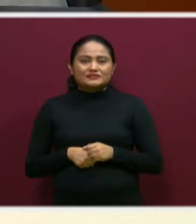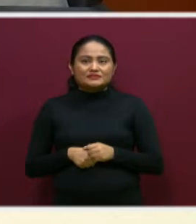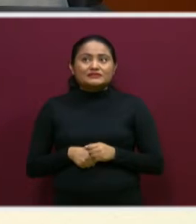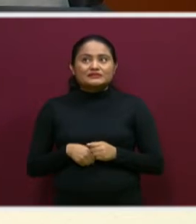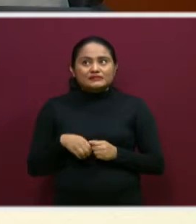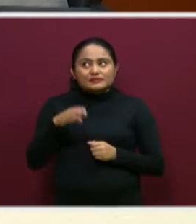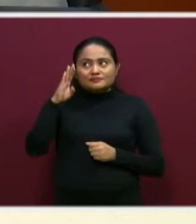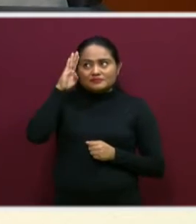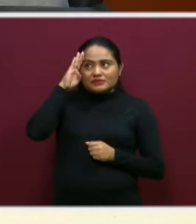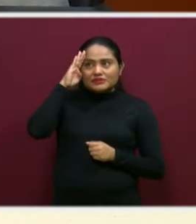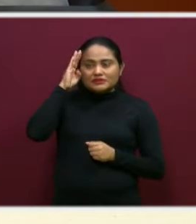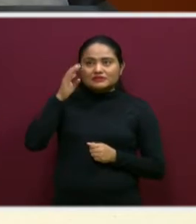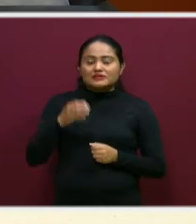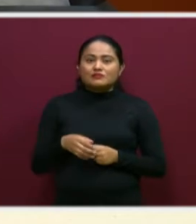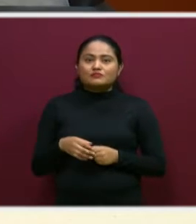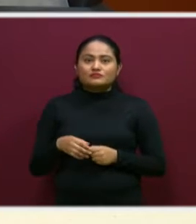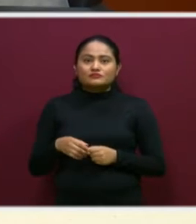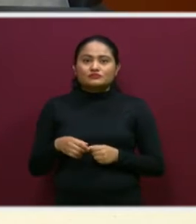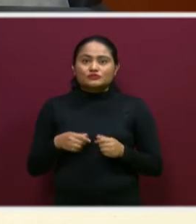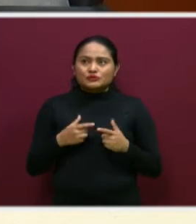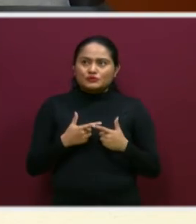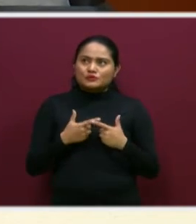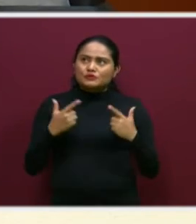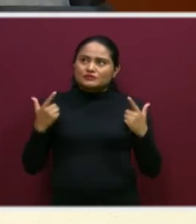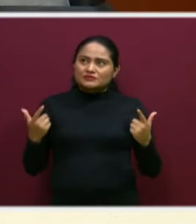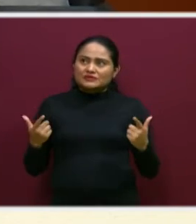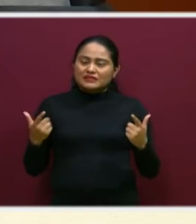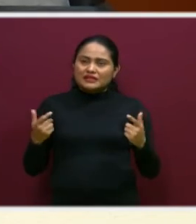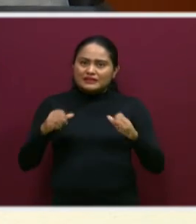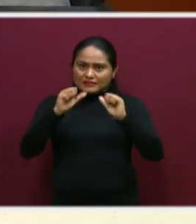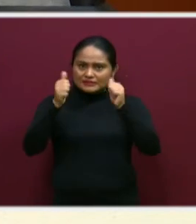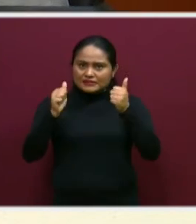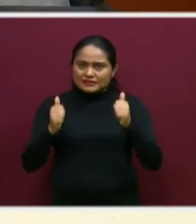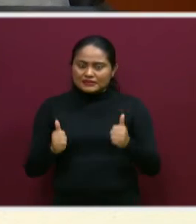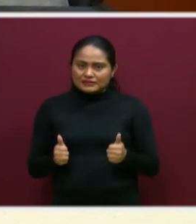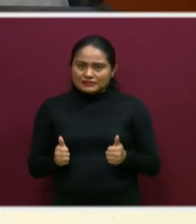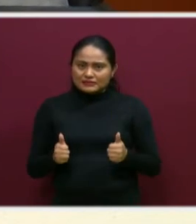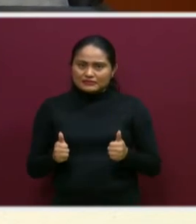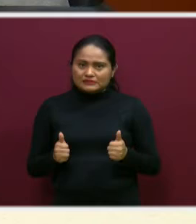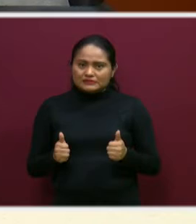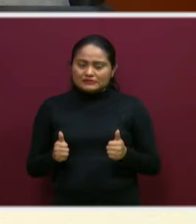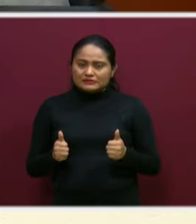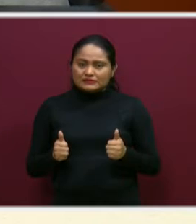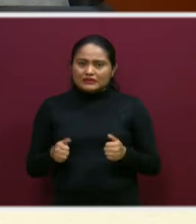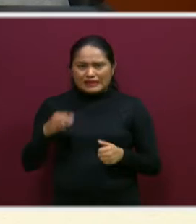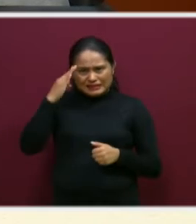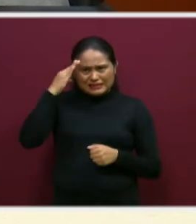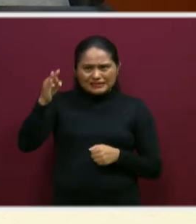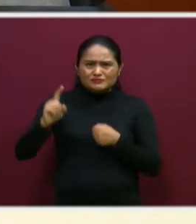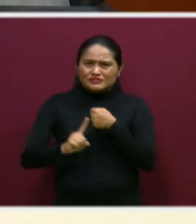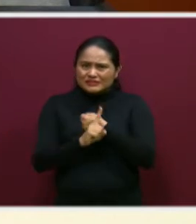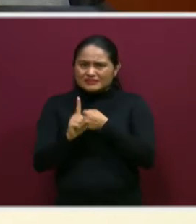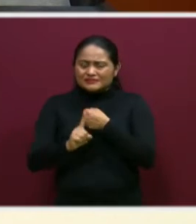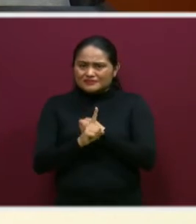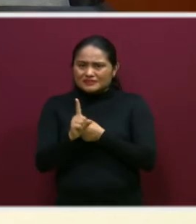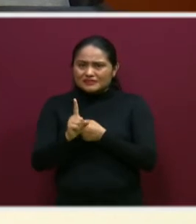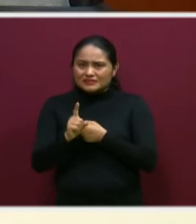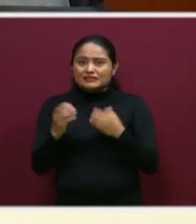momento como éste es cuando han creado sus mayores obras no desde cinematografía